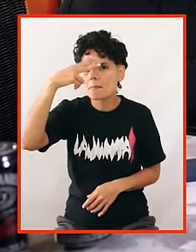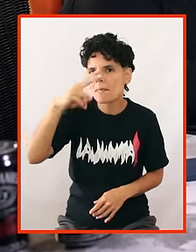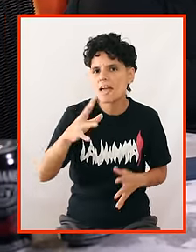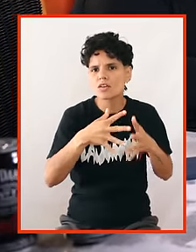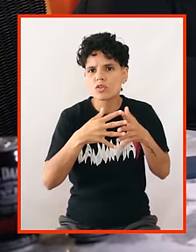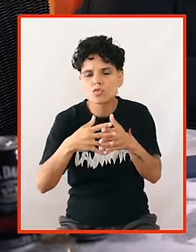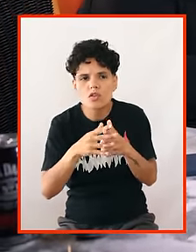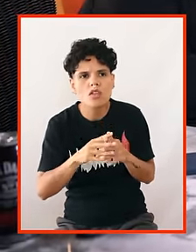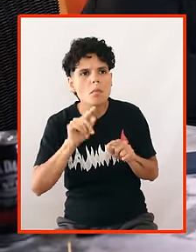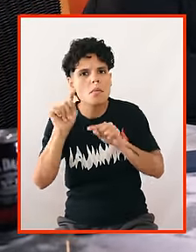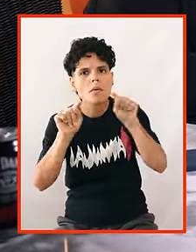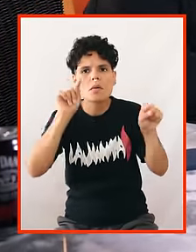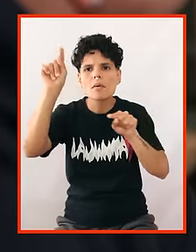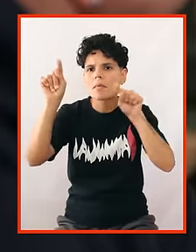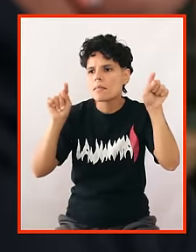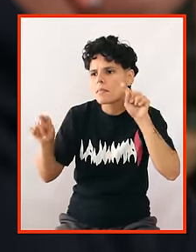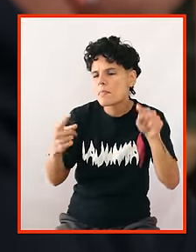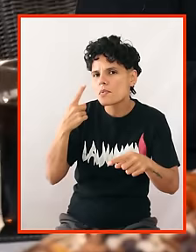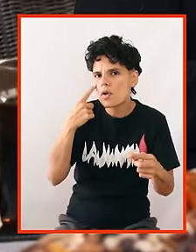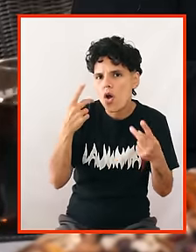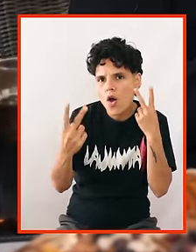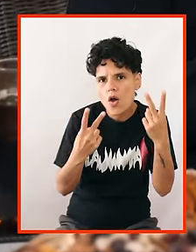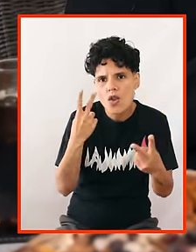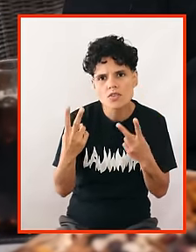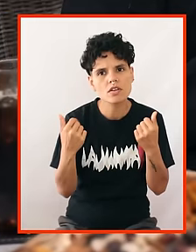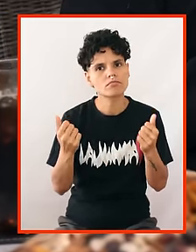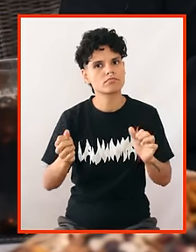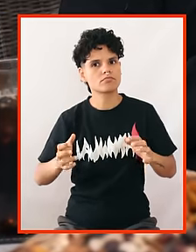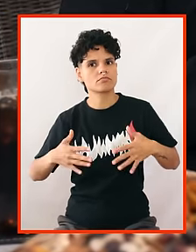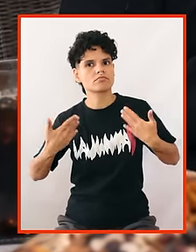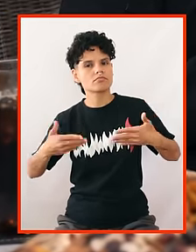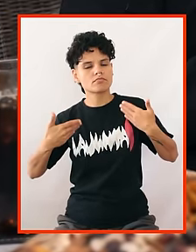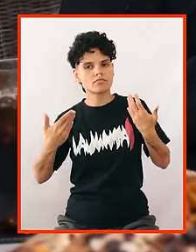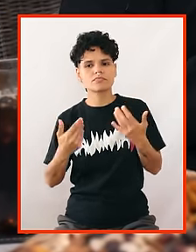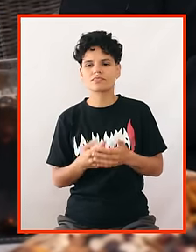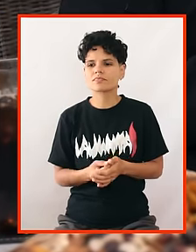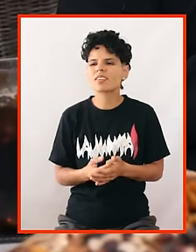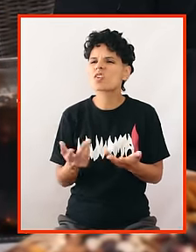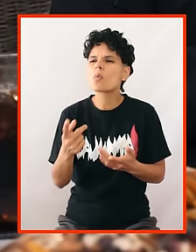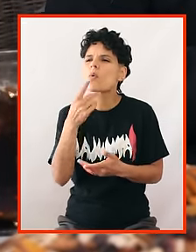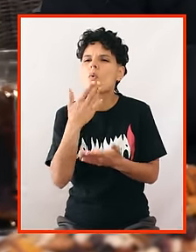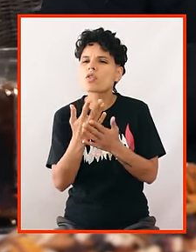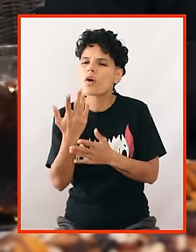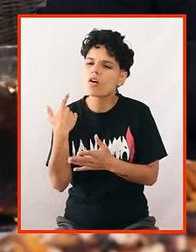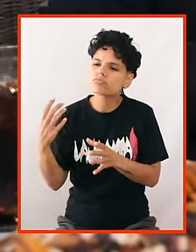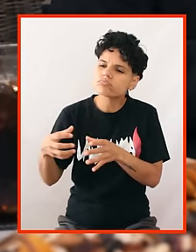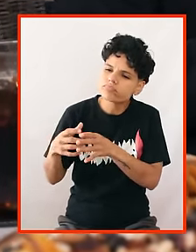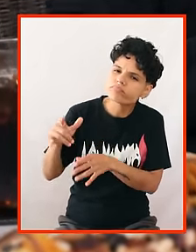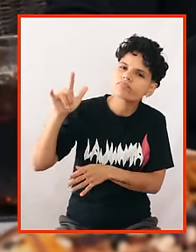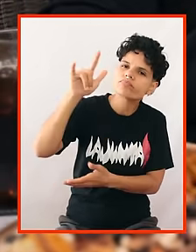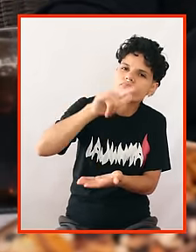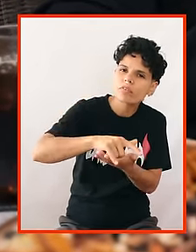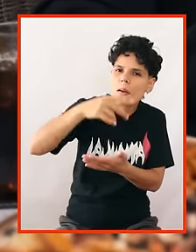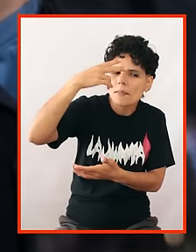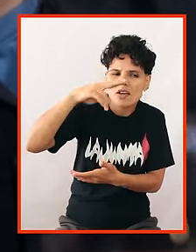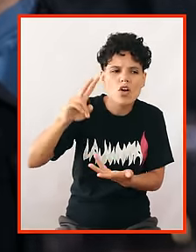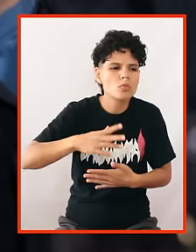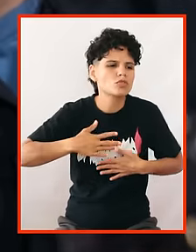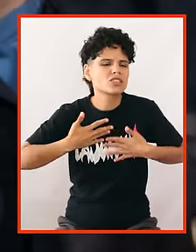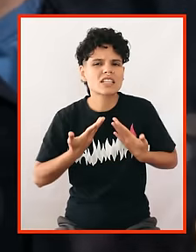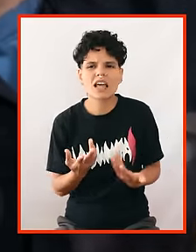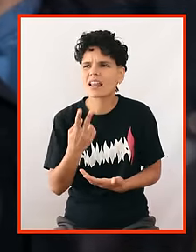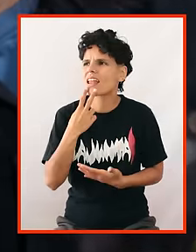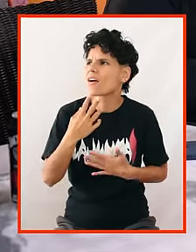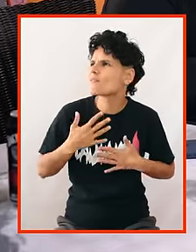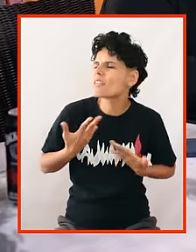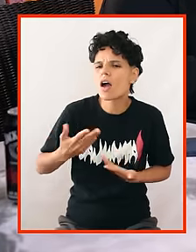México, Estados Unidos, tocar en todas partes, ¿no? Increíble. Bonito, ¿no? Y Álvaro, ¿cómo fue para ti los Bunkers en México? ¿Cómo lo viviste? Porque la verdad es